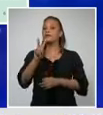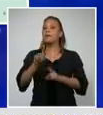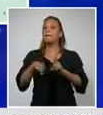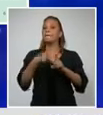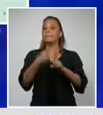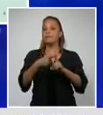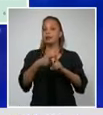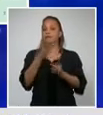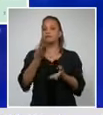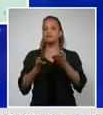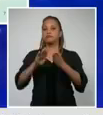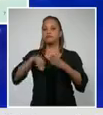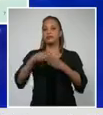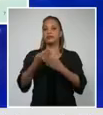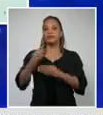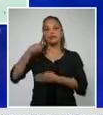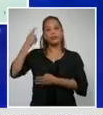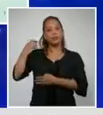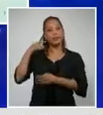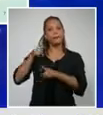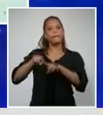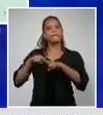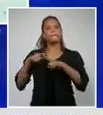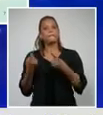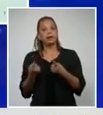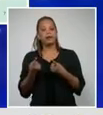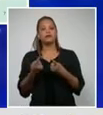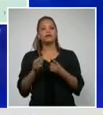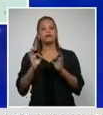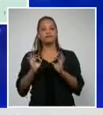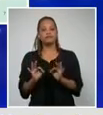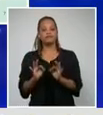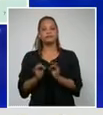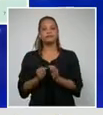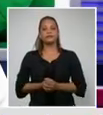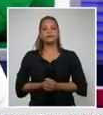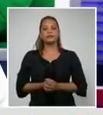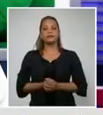anterior, pero realmente,